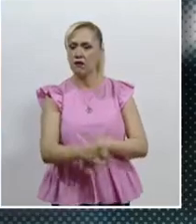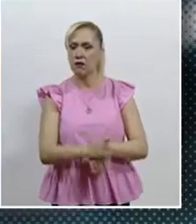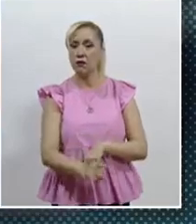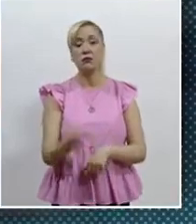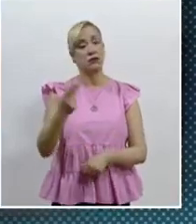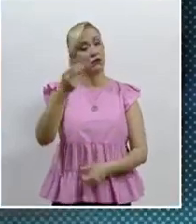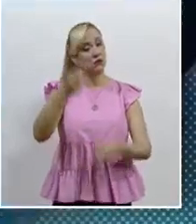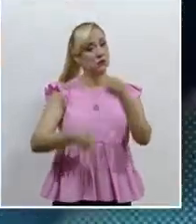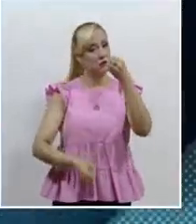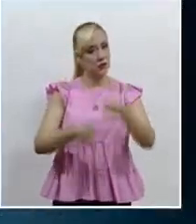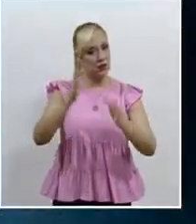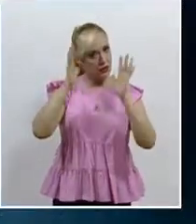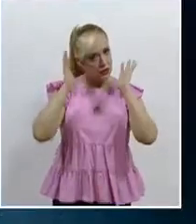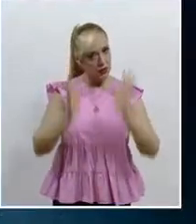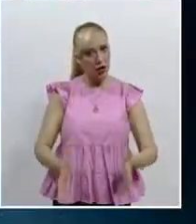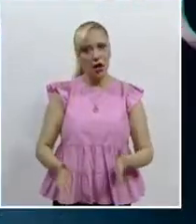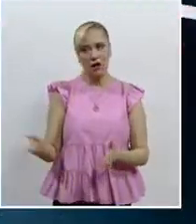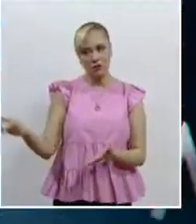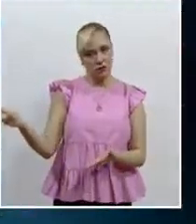esta materia.